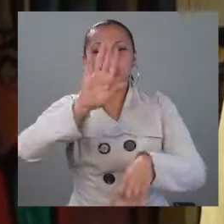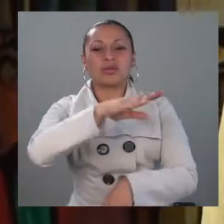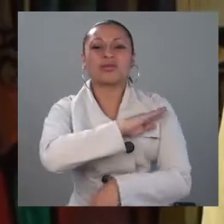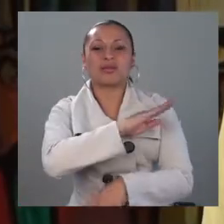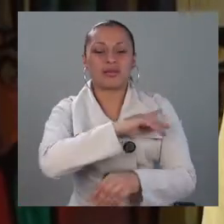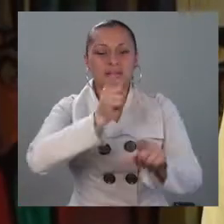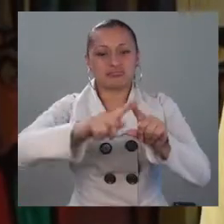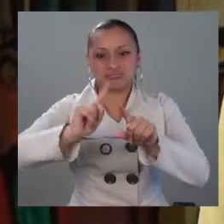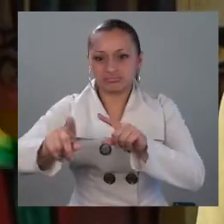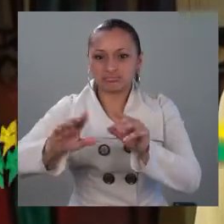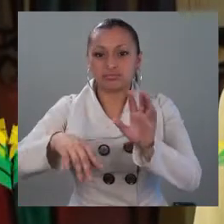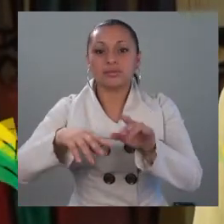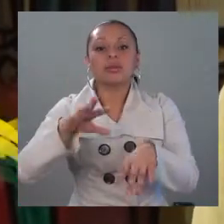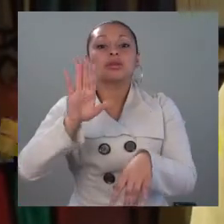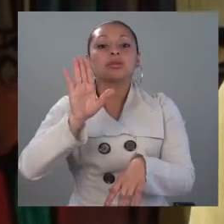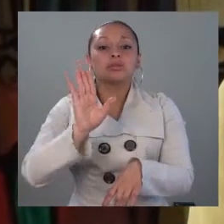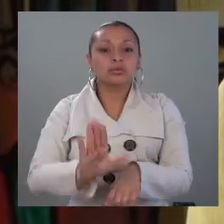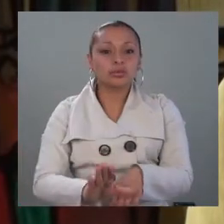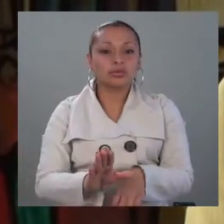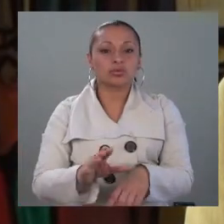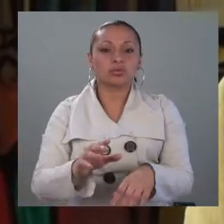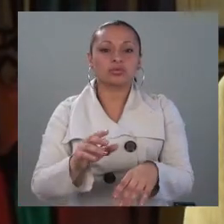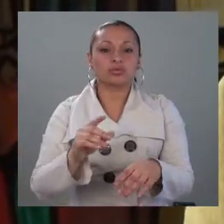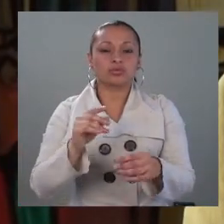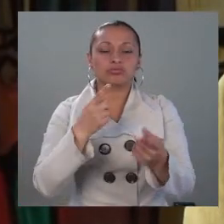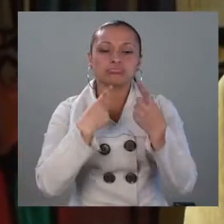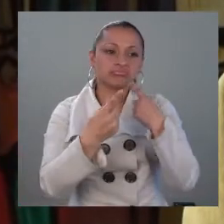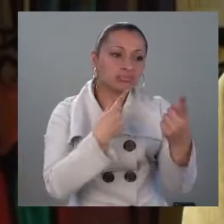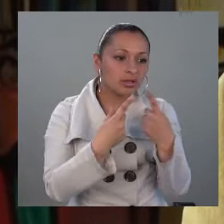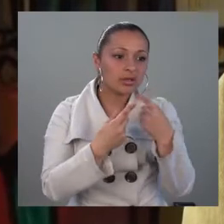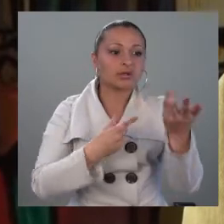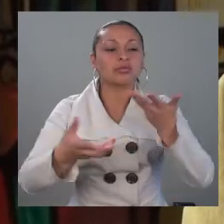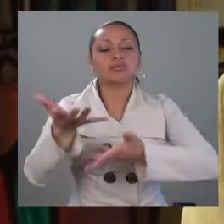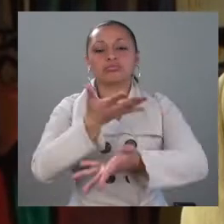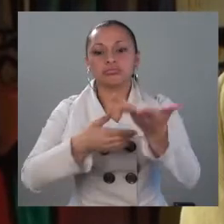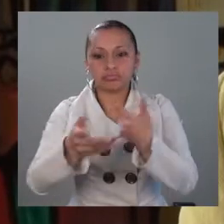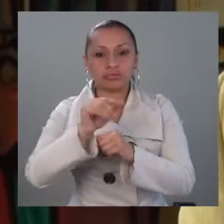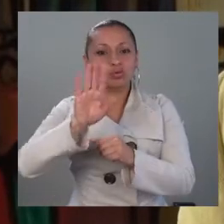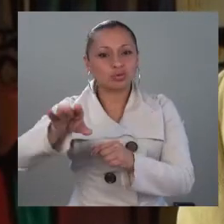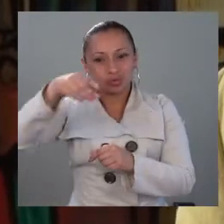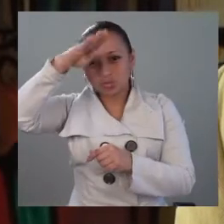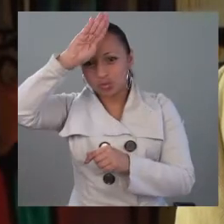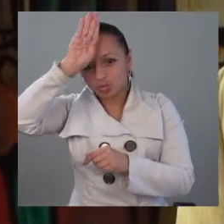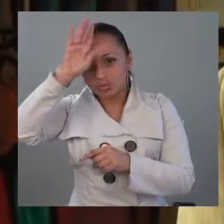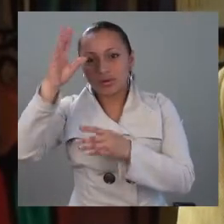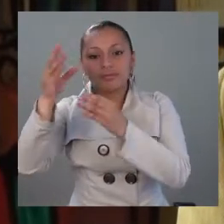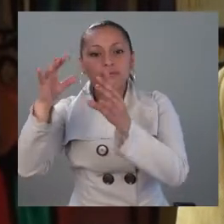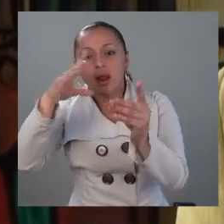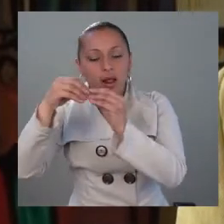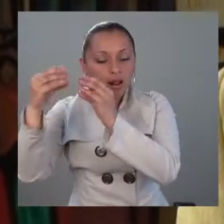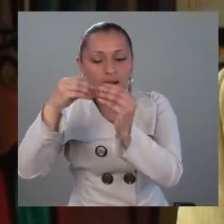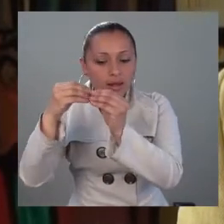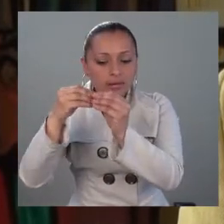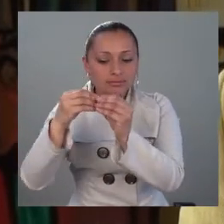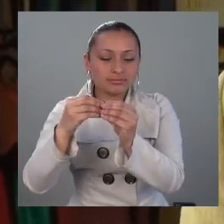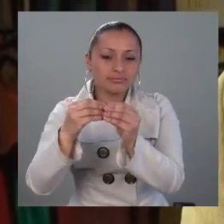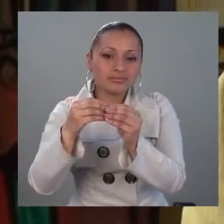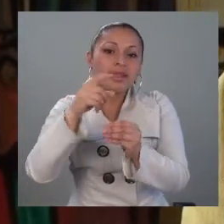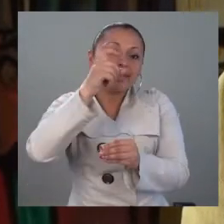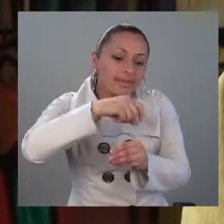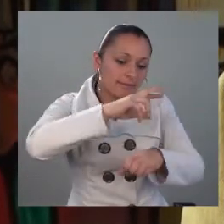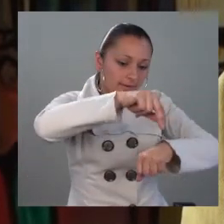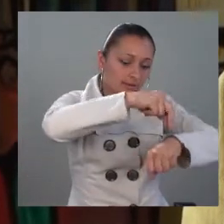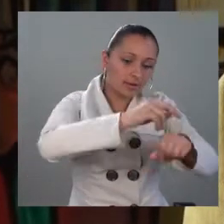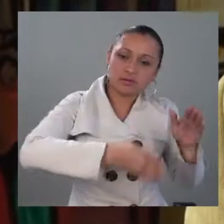alcaldías. Independientemente de esos diálogos que se están dando en La Habana, Nariño